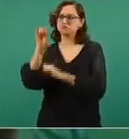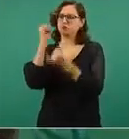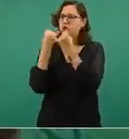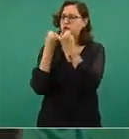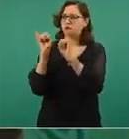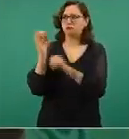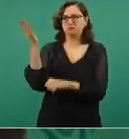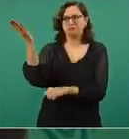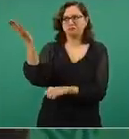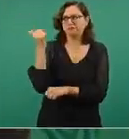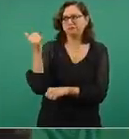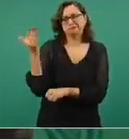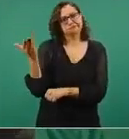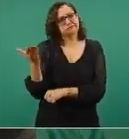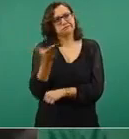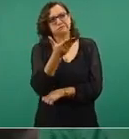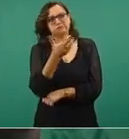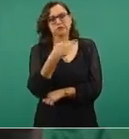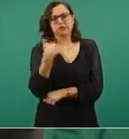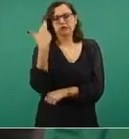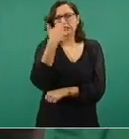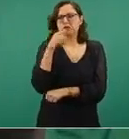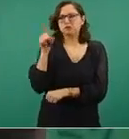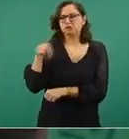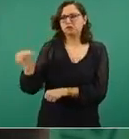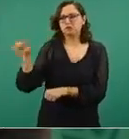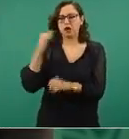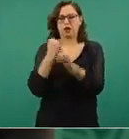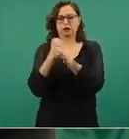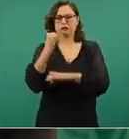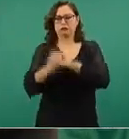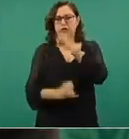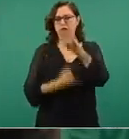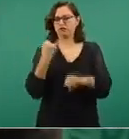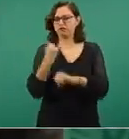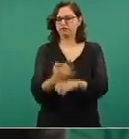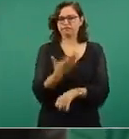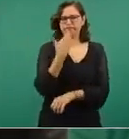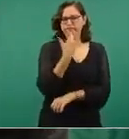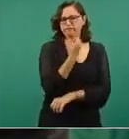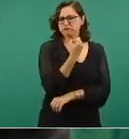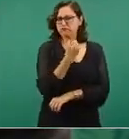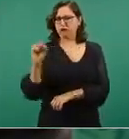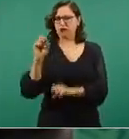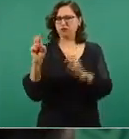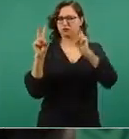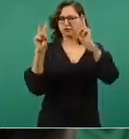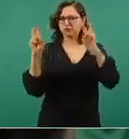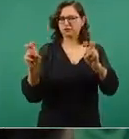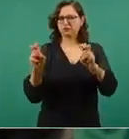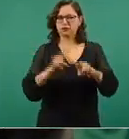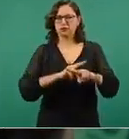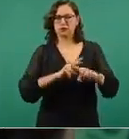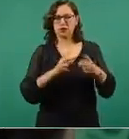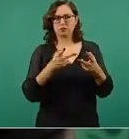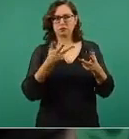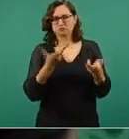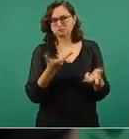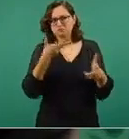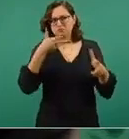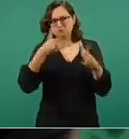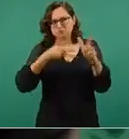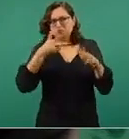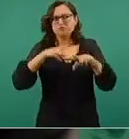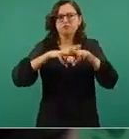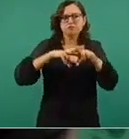que a nivel internacional conocen sobre estos